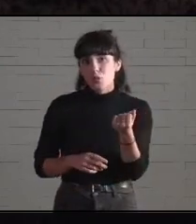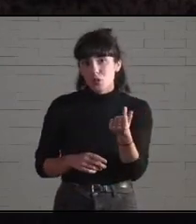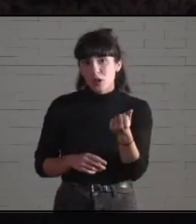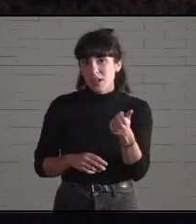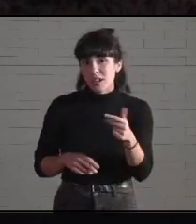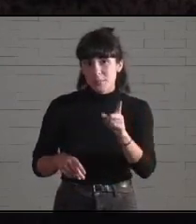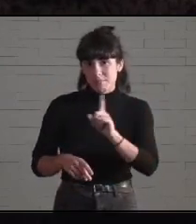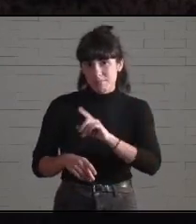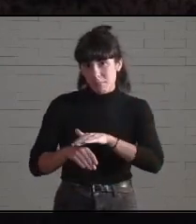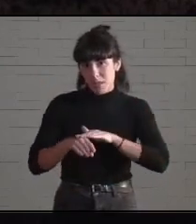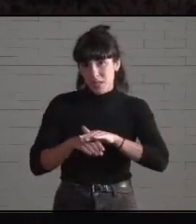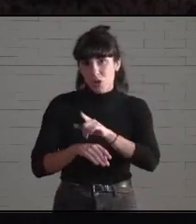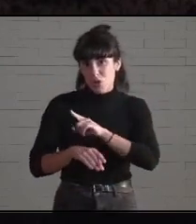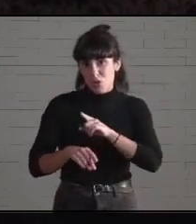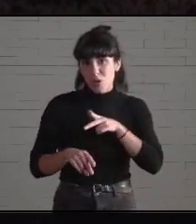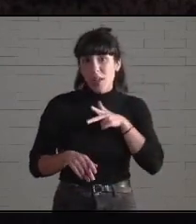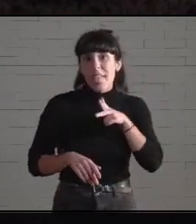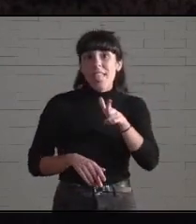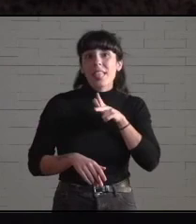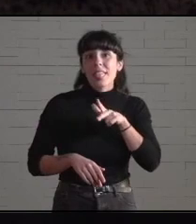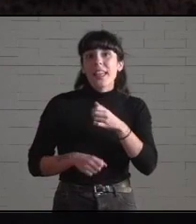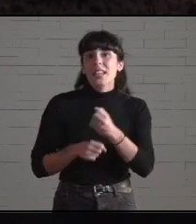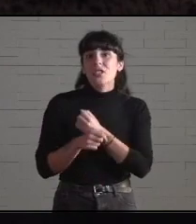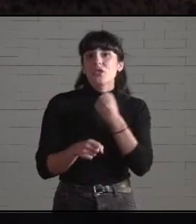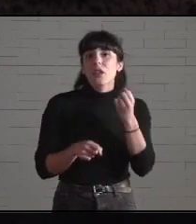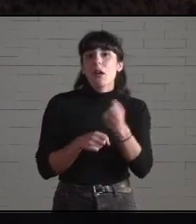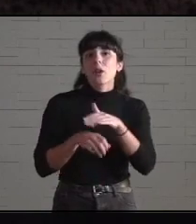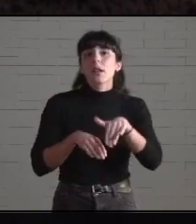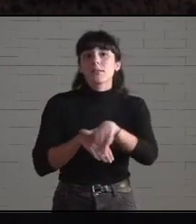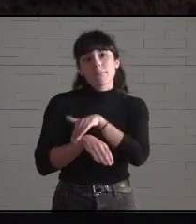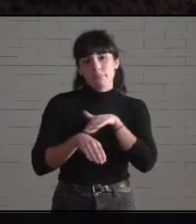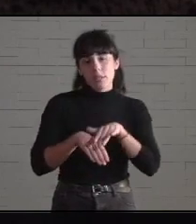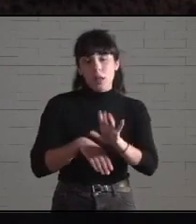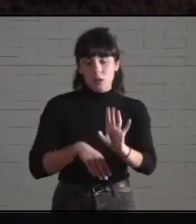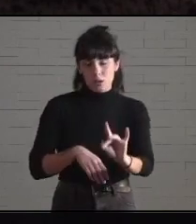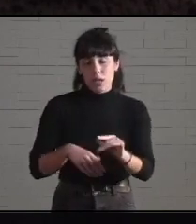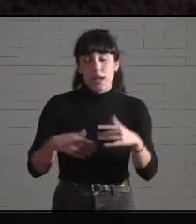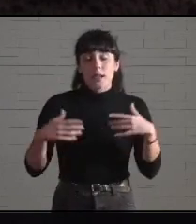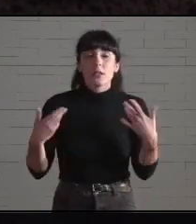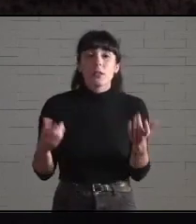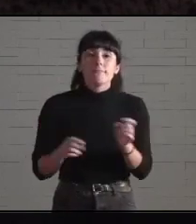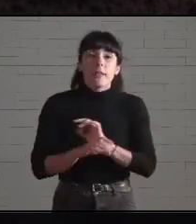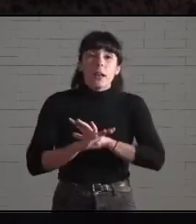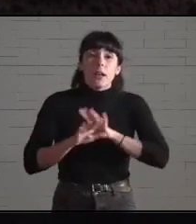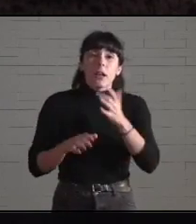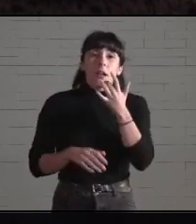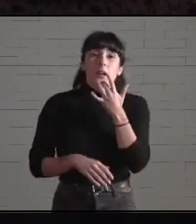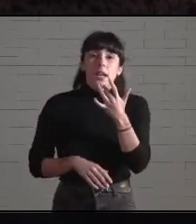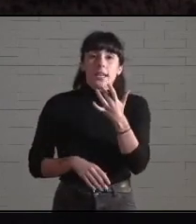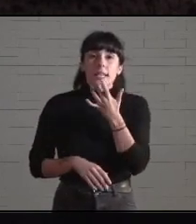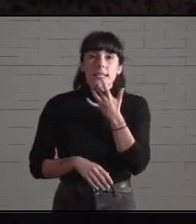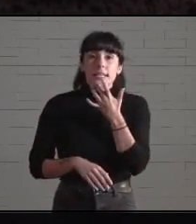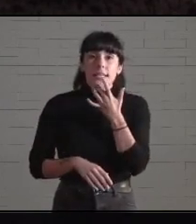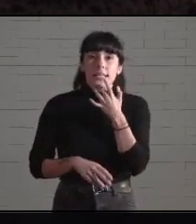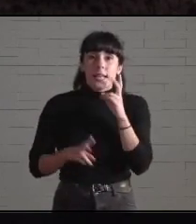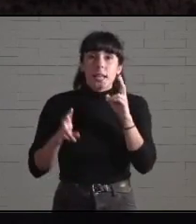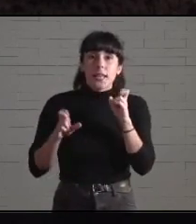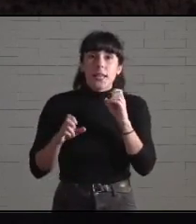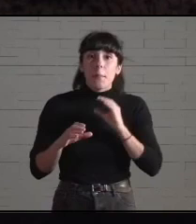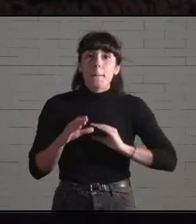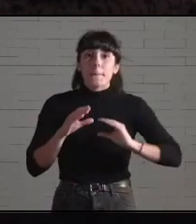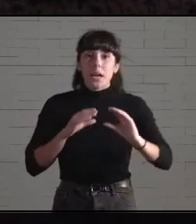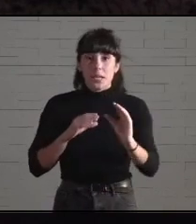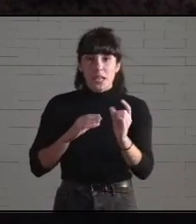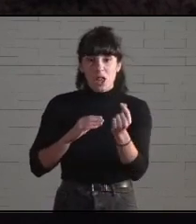basa en los derechos laborales y en la cotización a la seguridad social. Entonces, claro, todas las prestaciones y